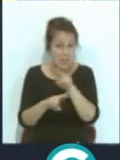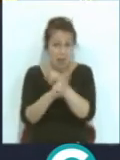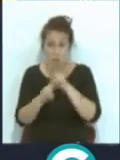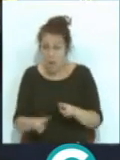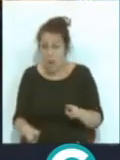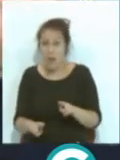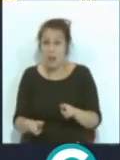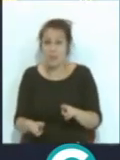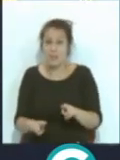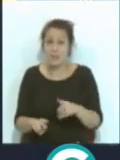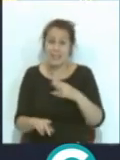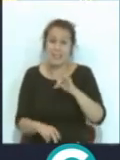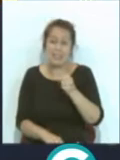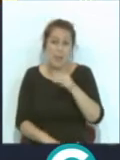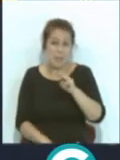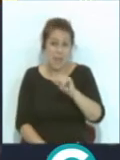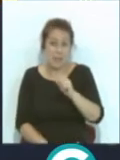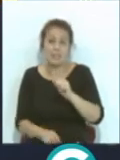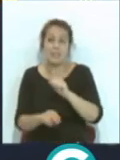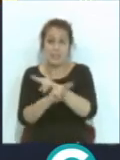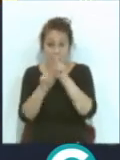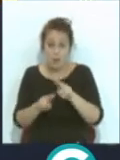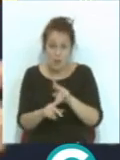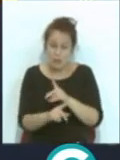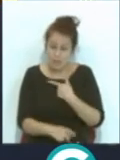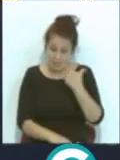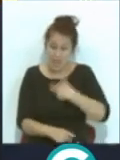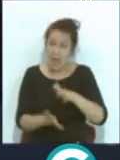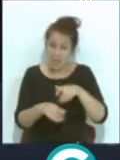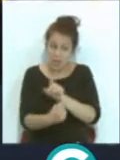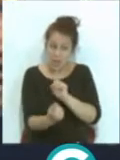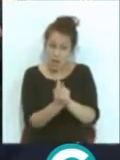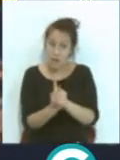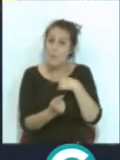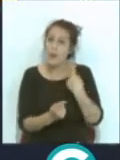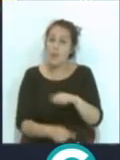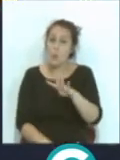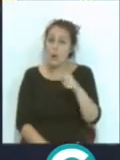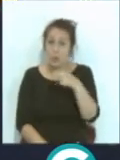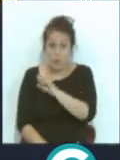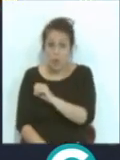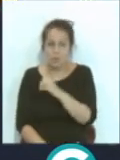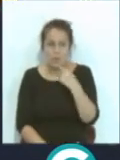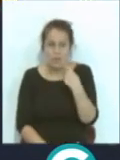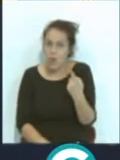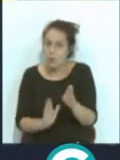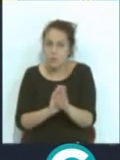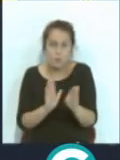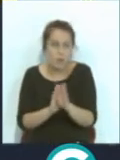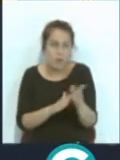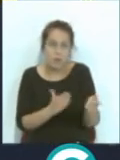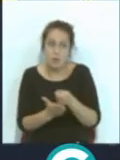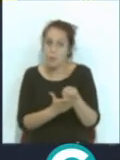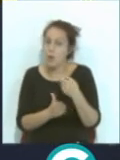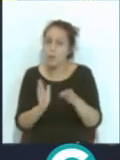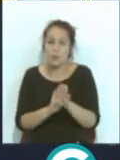de Tapia internacional, se puede jugar de tú a tú y perder 4-0 como yo, que lo siga diciendo y que lo siga patrocinando, me parece muy